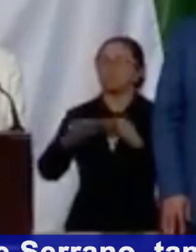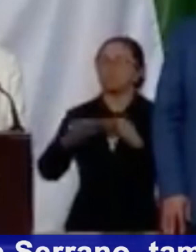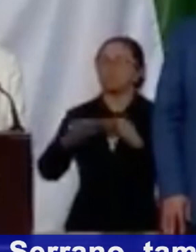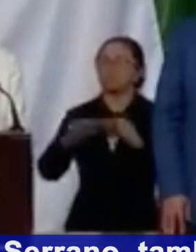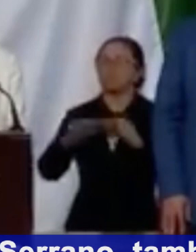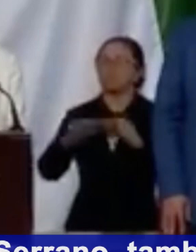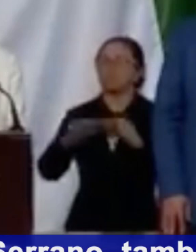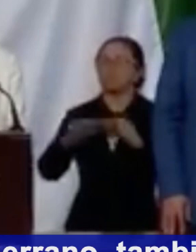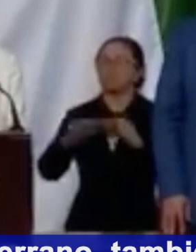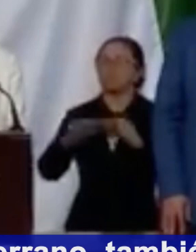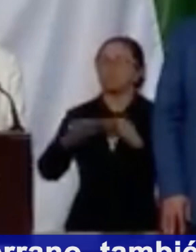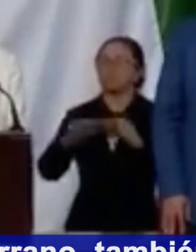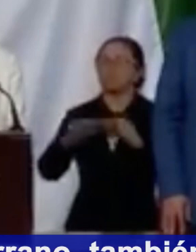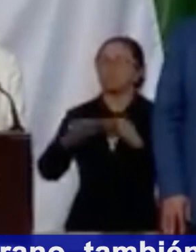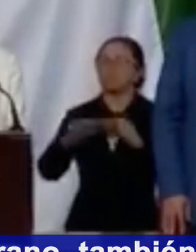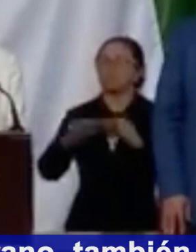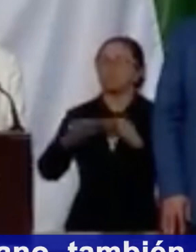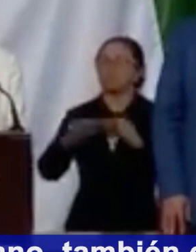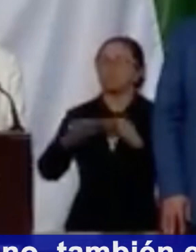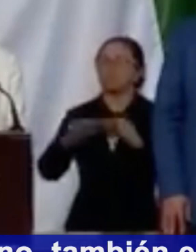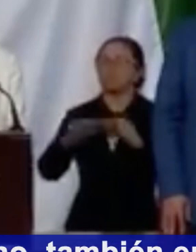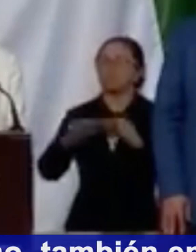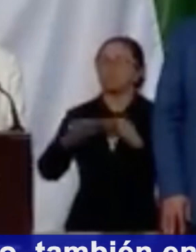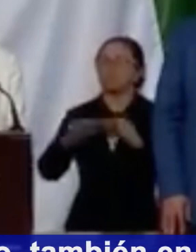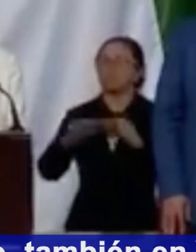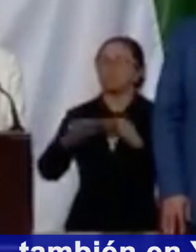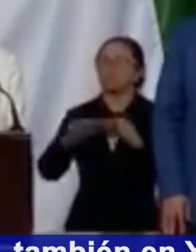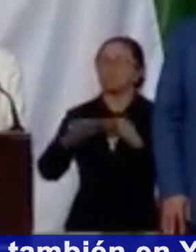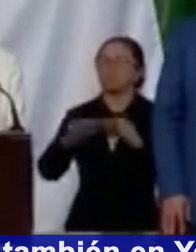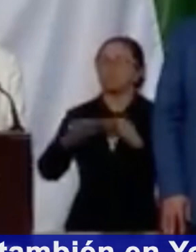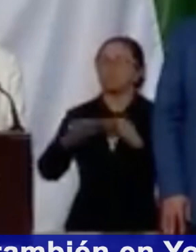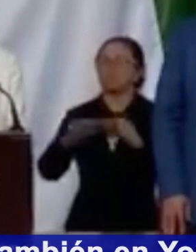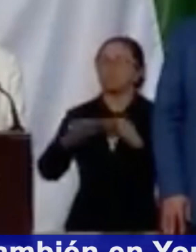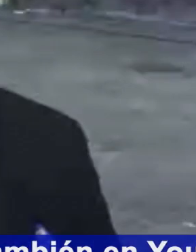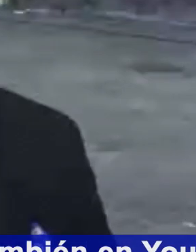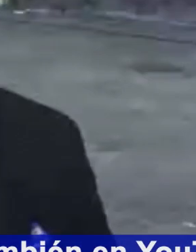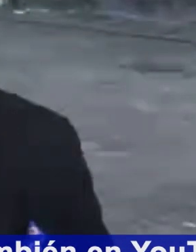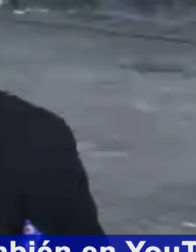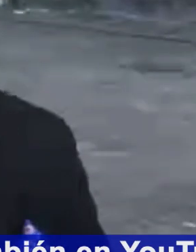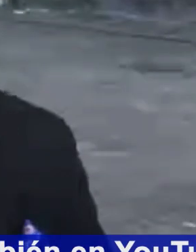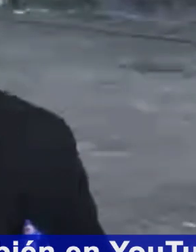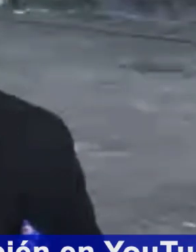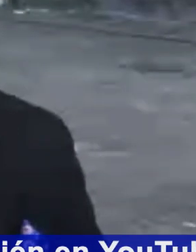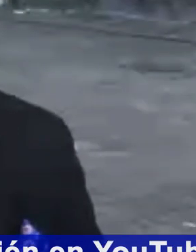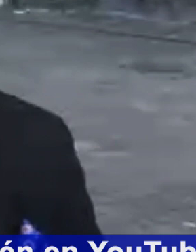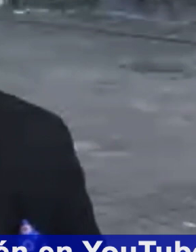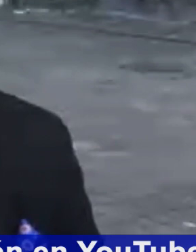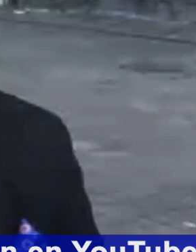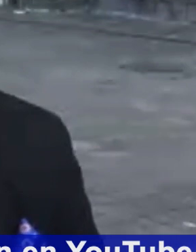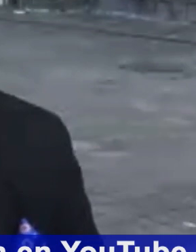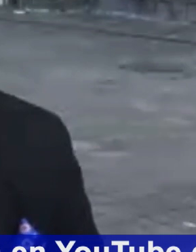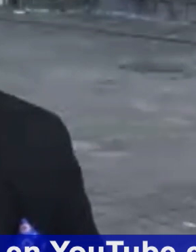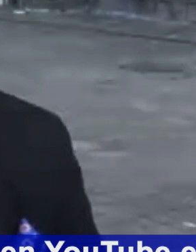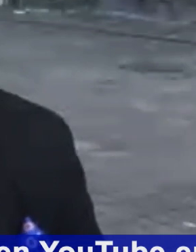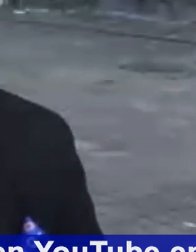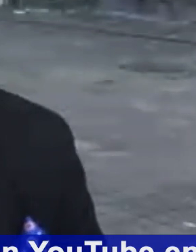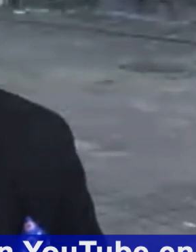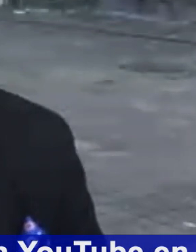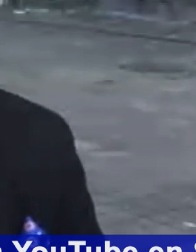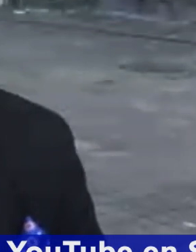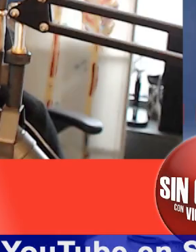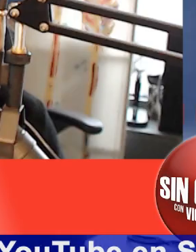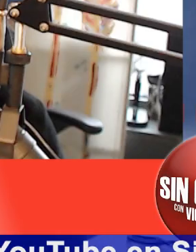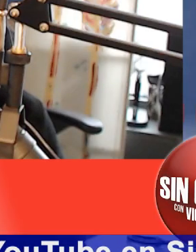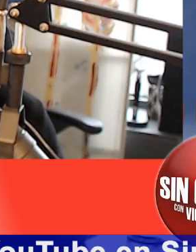en lo ocurrido en el 68. ¿Y ahora qué? La pregunta del millón. Exactamente, ¿qué va a